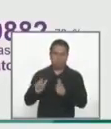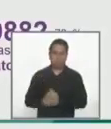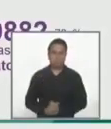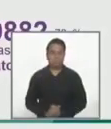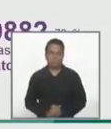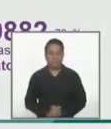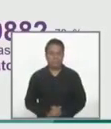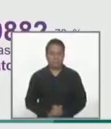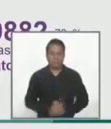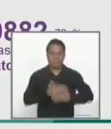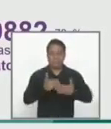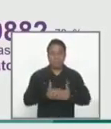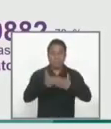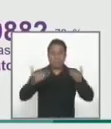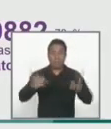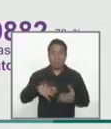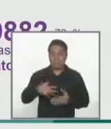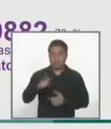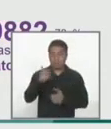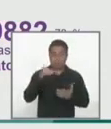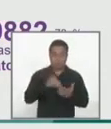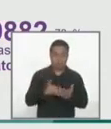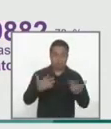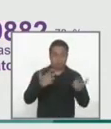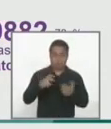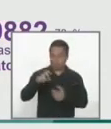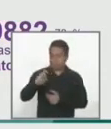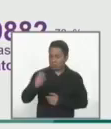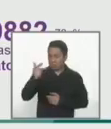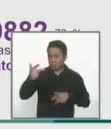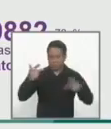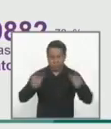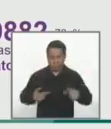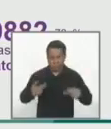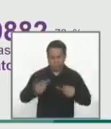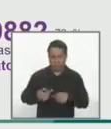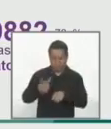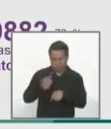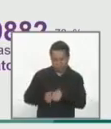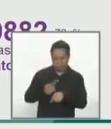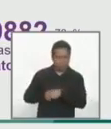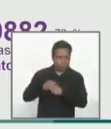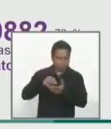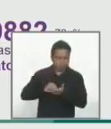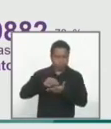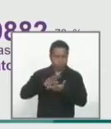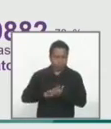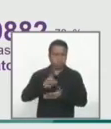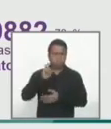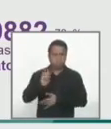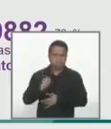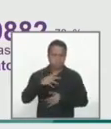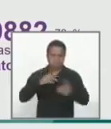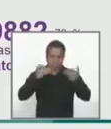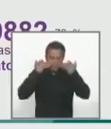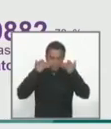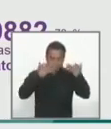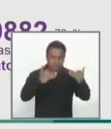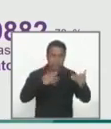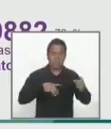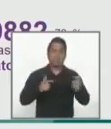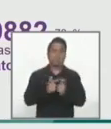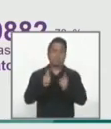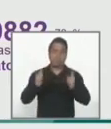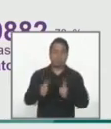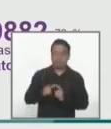Con respecto a los 12.738 casos confirmados a la fecha, seguimos observando que el grupo de